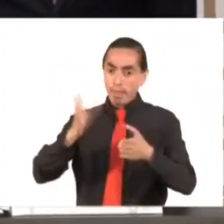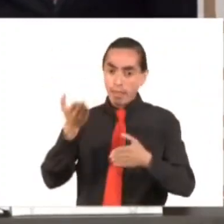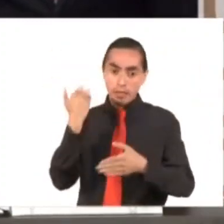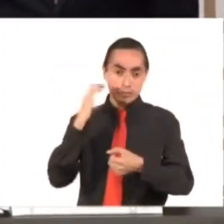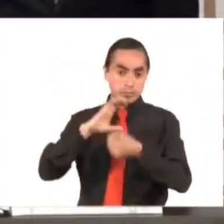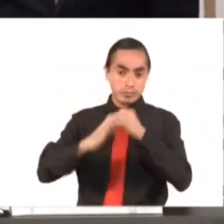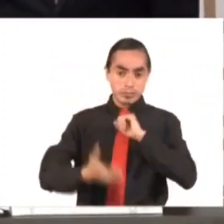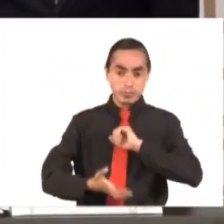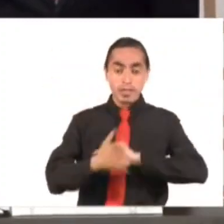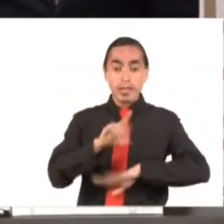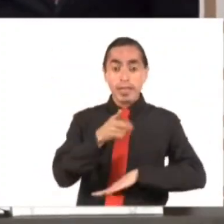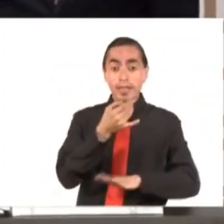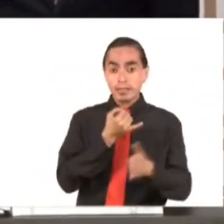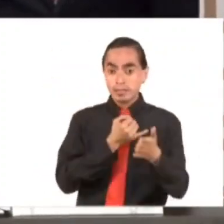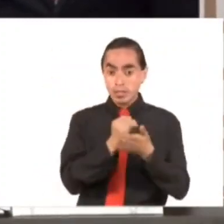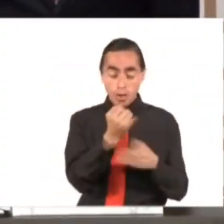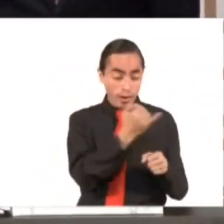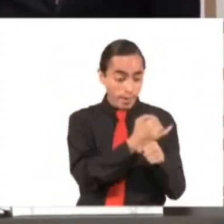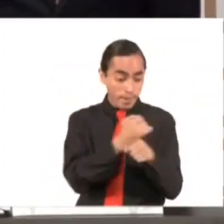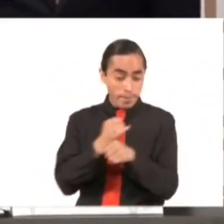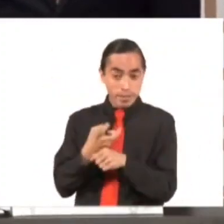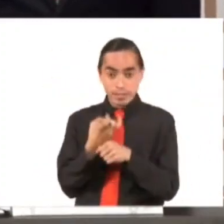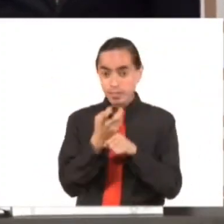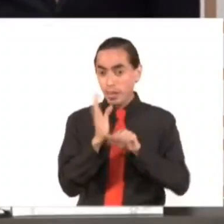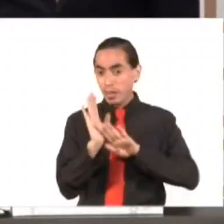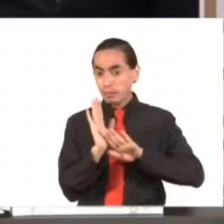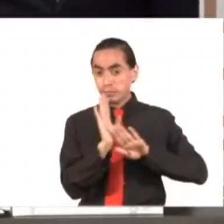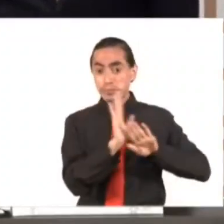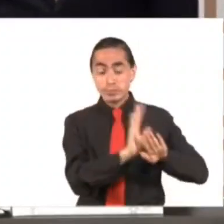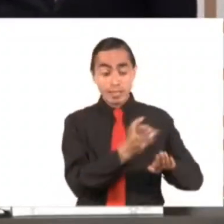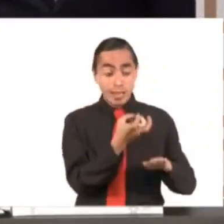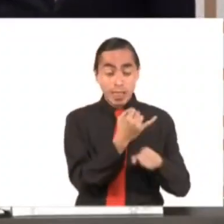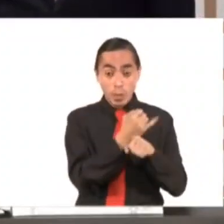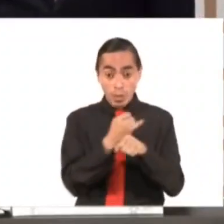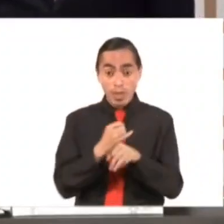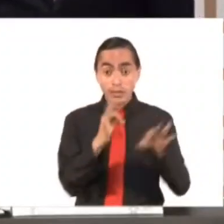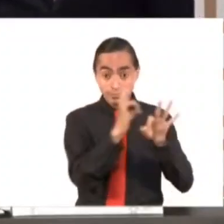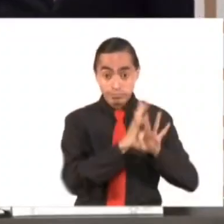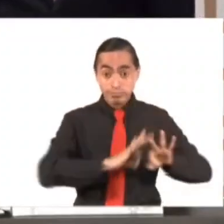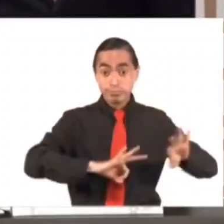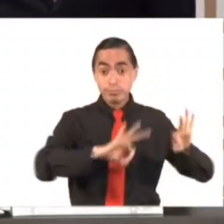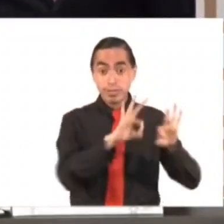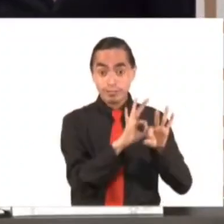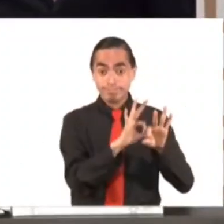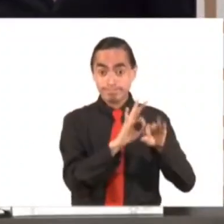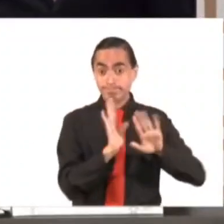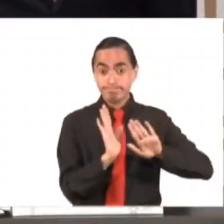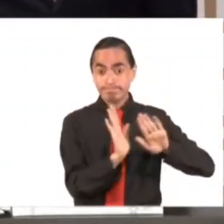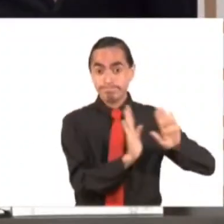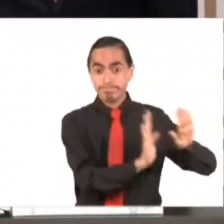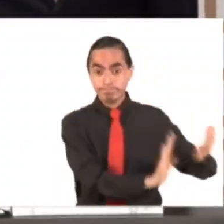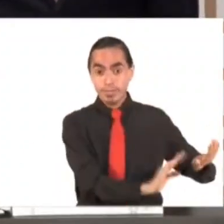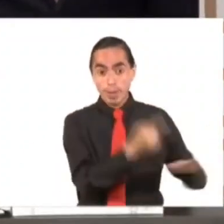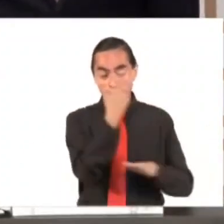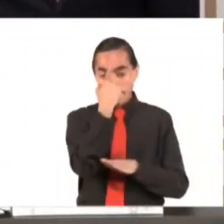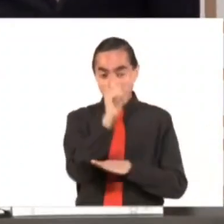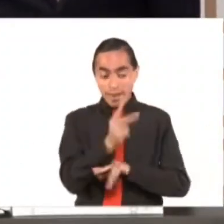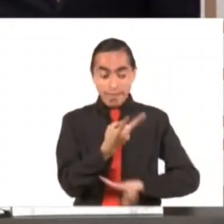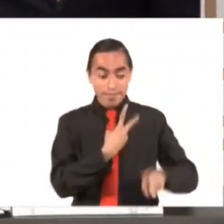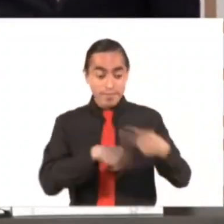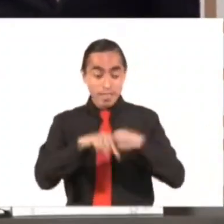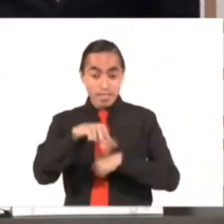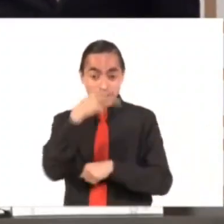y decidió dejar esa investigación tan importante que estaba haciendo para venir a dirigir